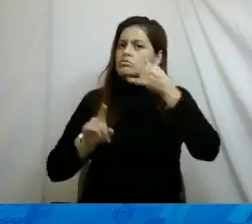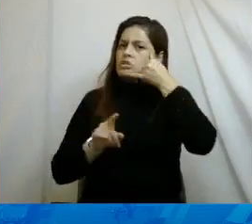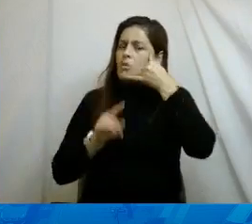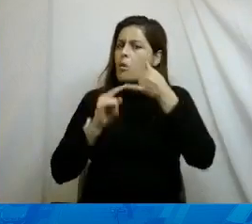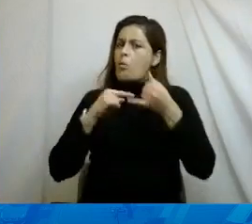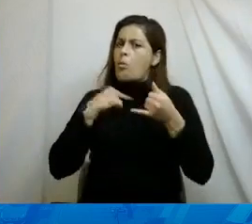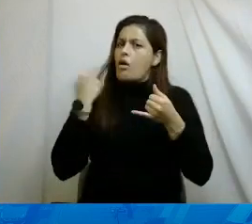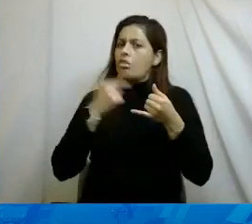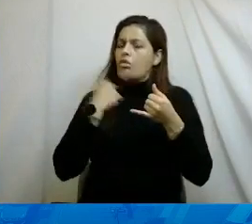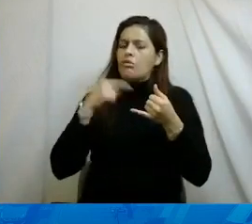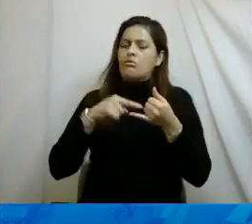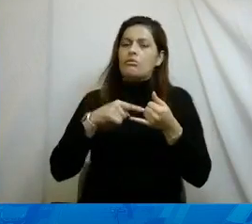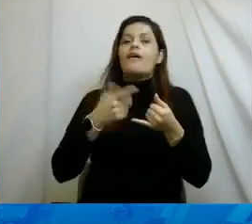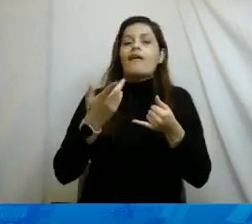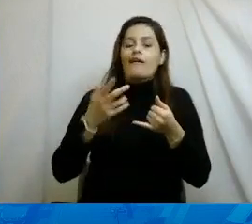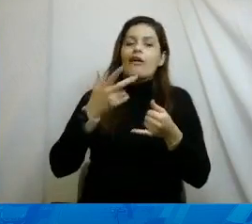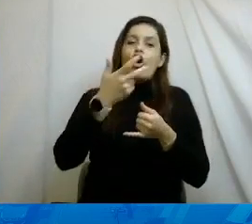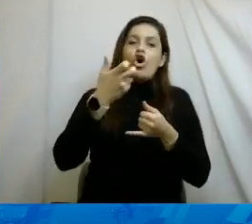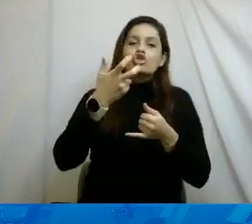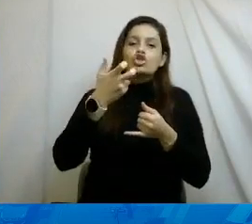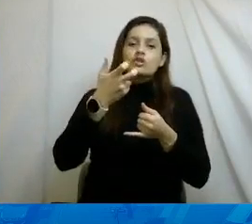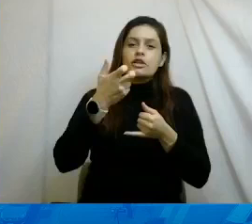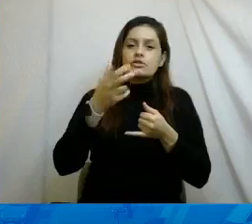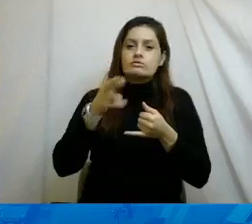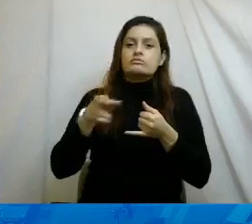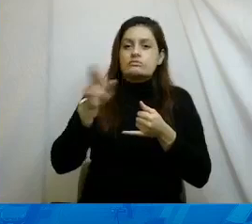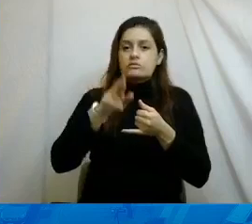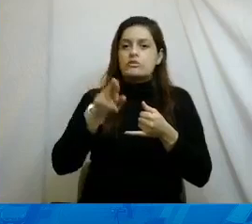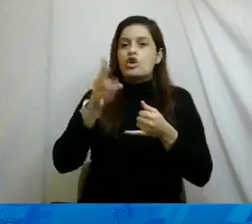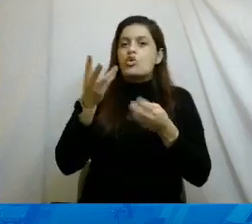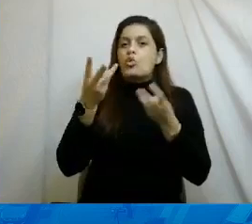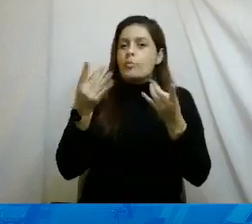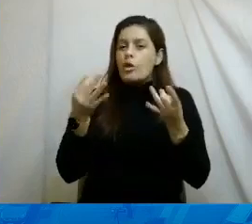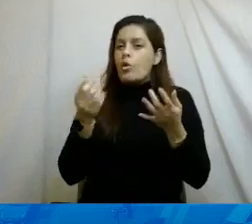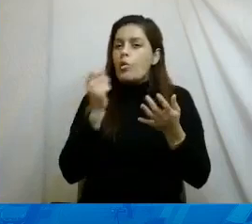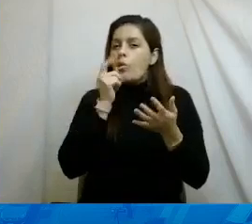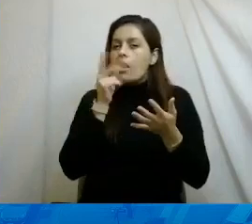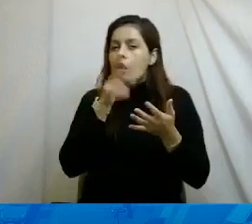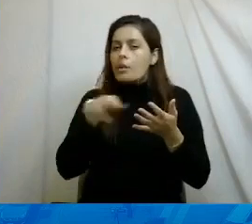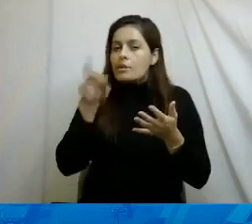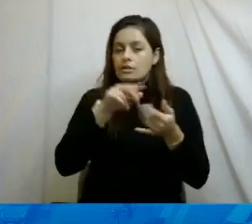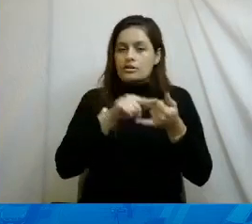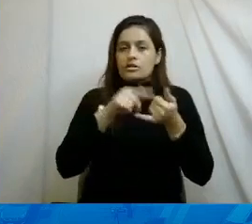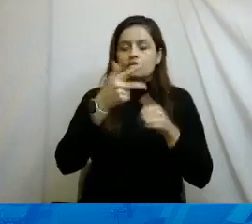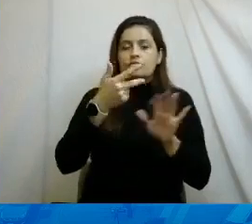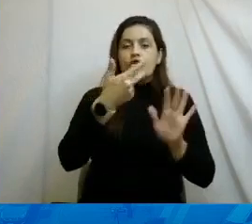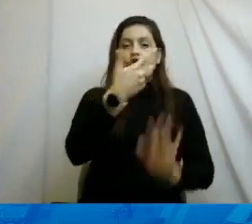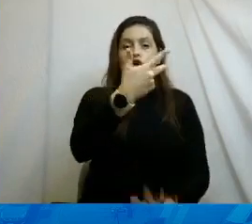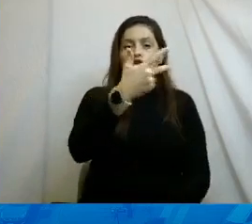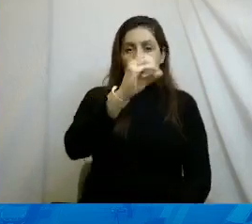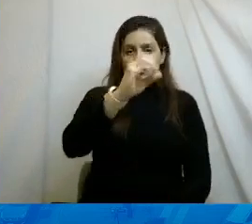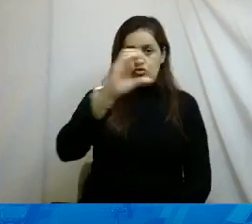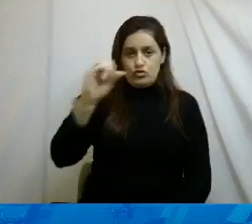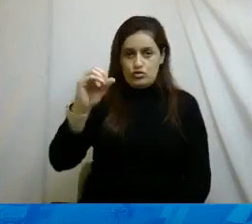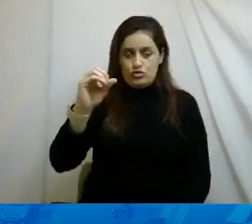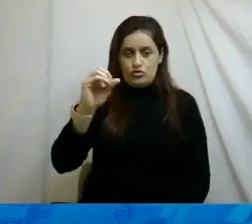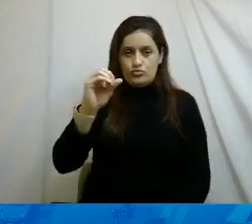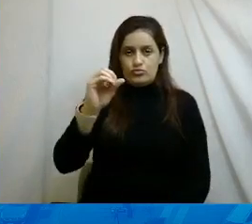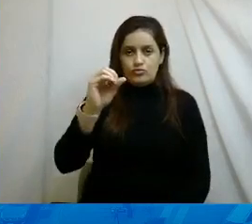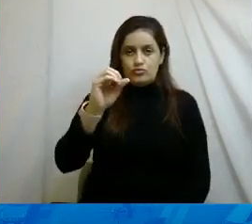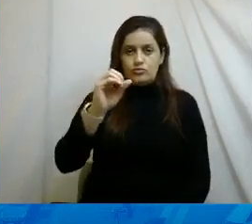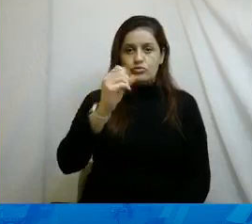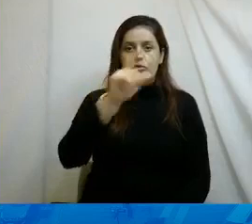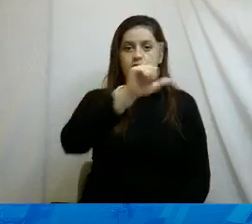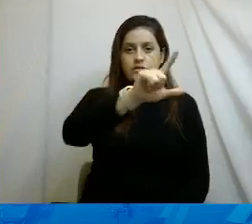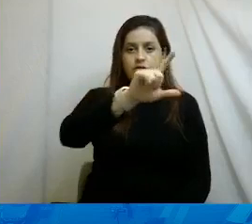vecinos que no les resulta, así que si nos puede también repetir el número. Disculpa. Claro, es el